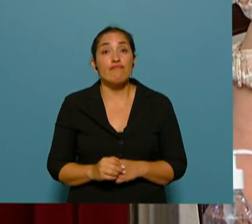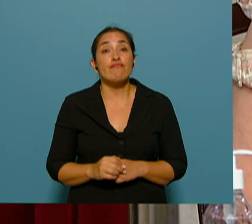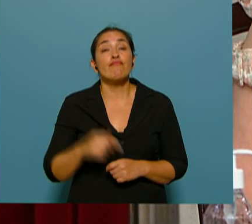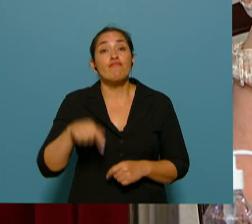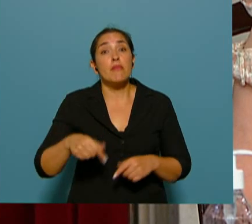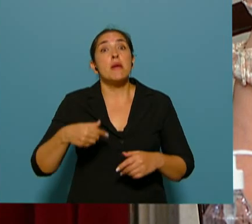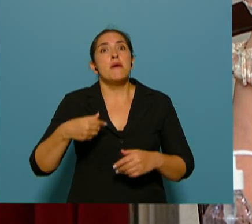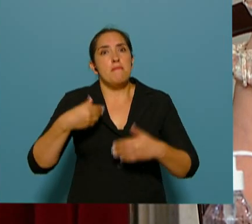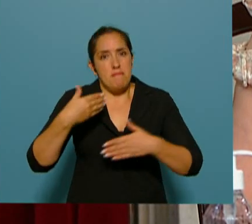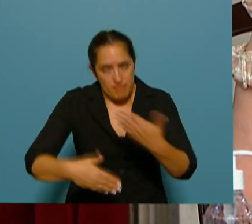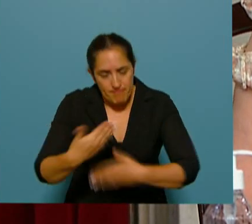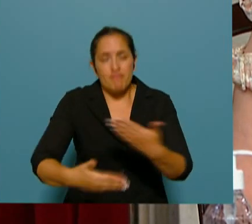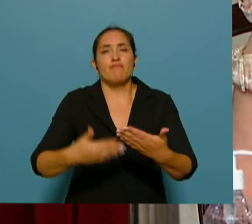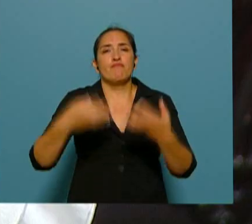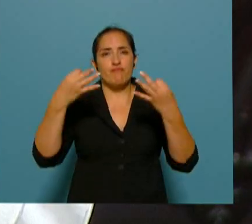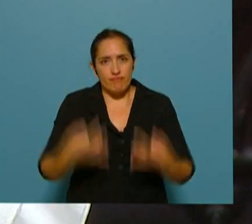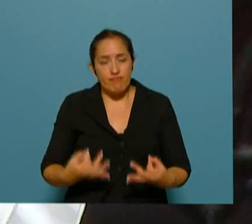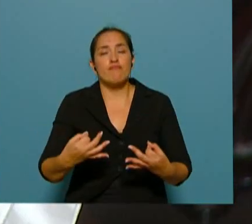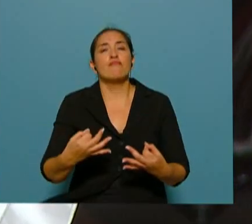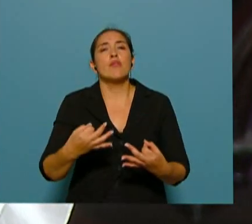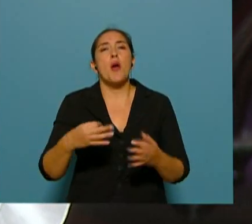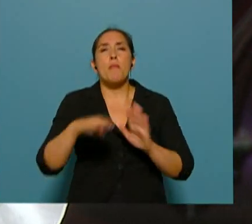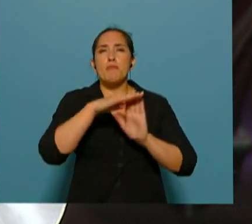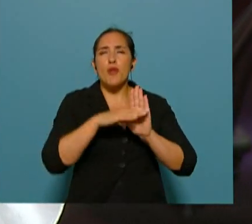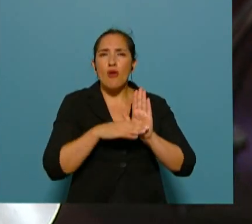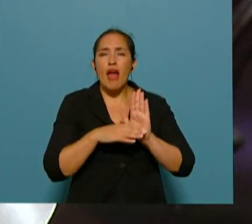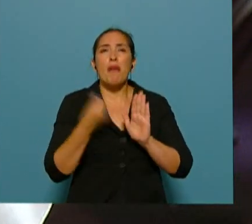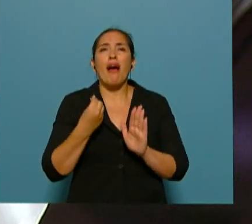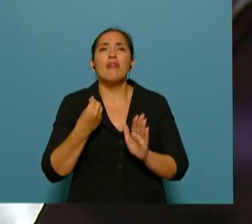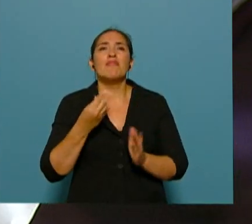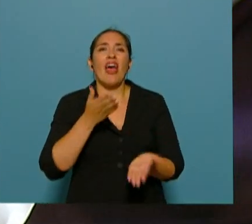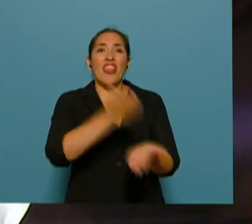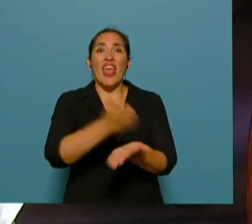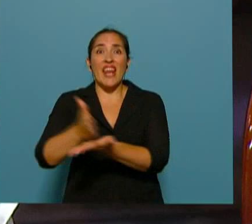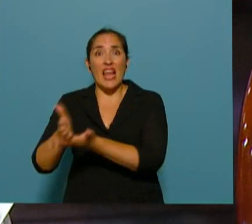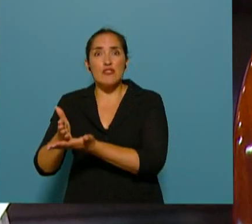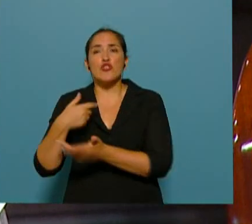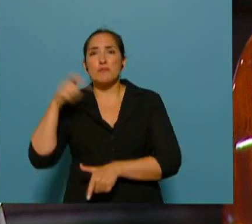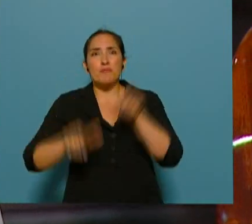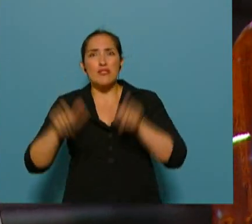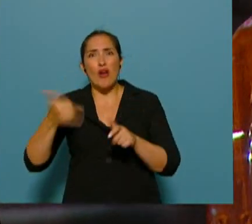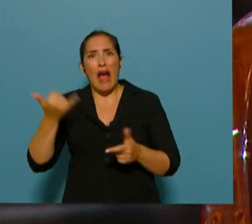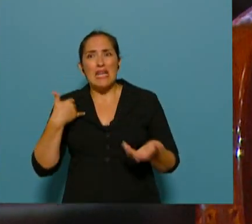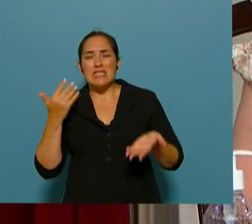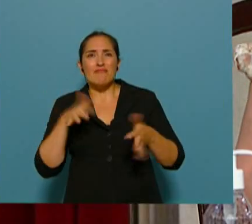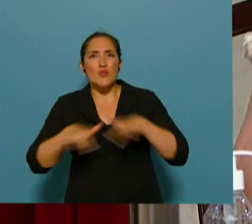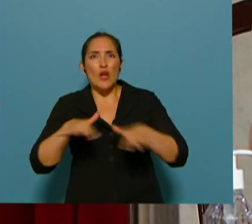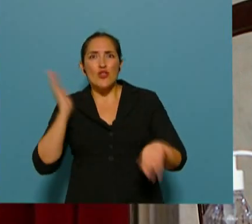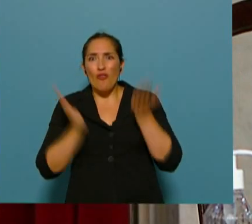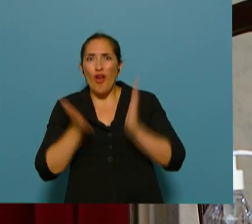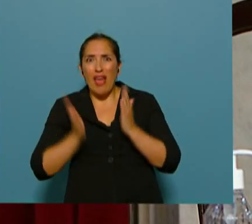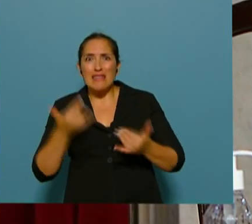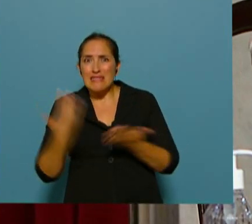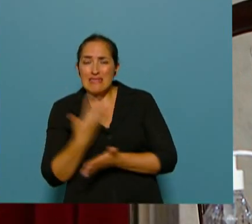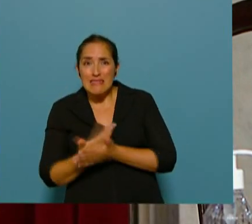Pondremos en marcha el programa de acceso a derechos para personas en situación de violencia, que contará con